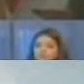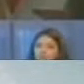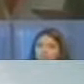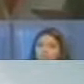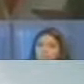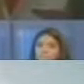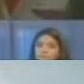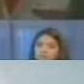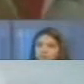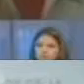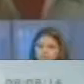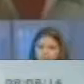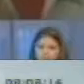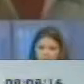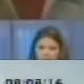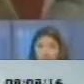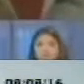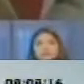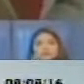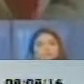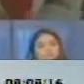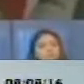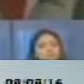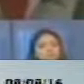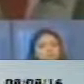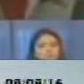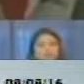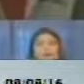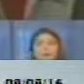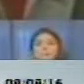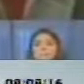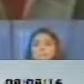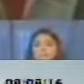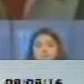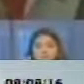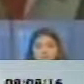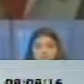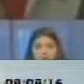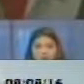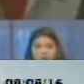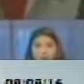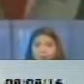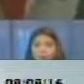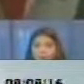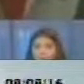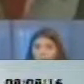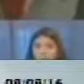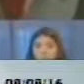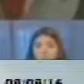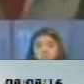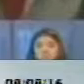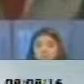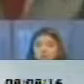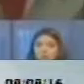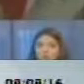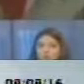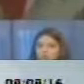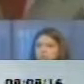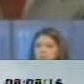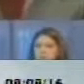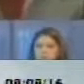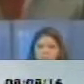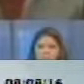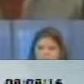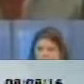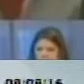y las políticas de trabajo. Analizando el plan de trabajo, hoy hemos tratado varios puntos,